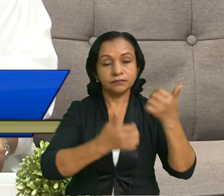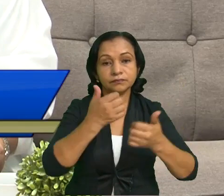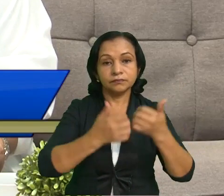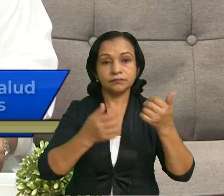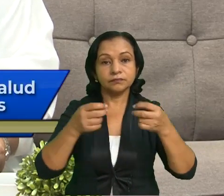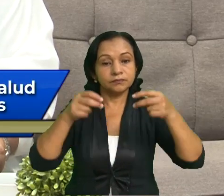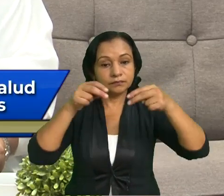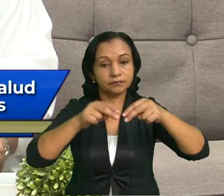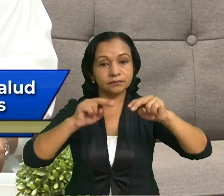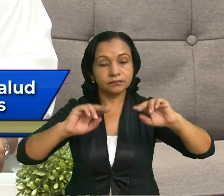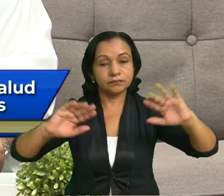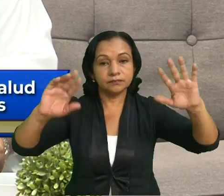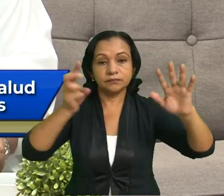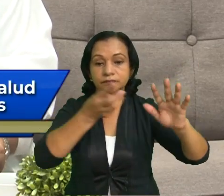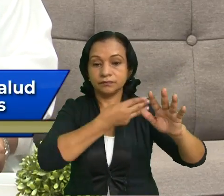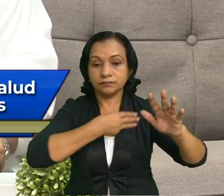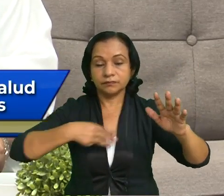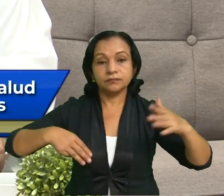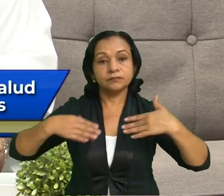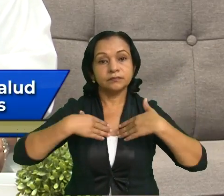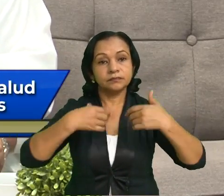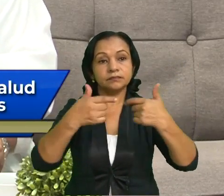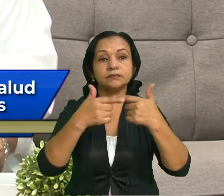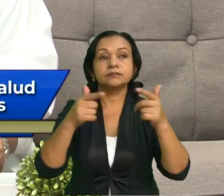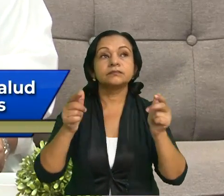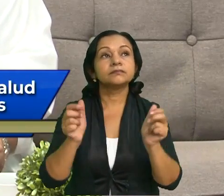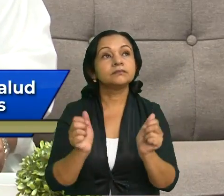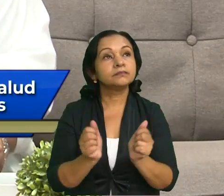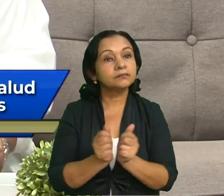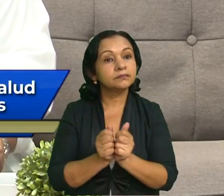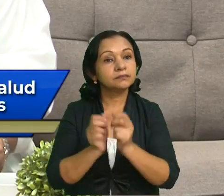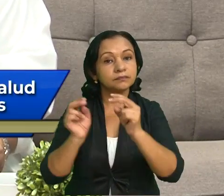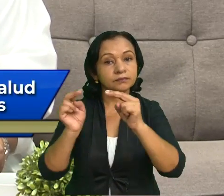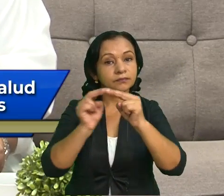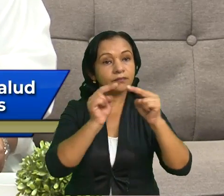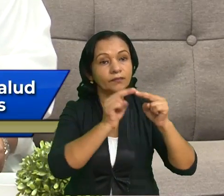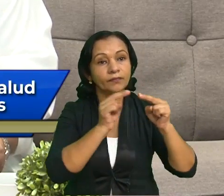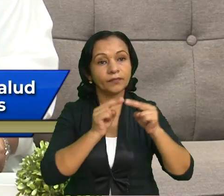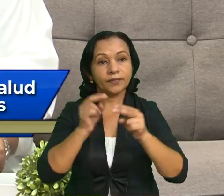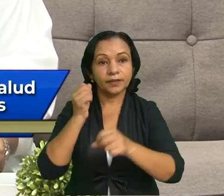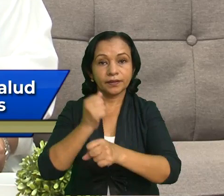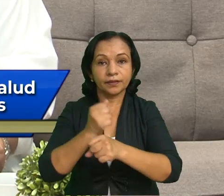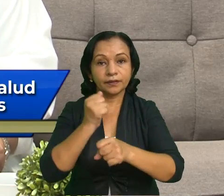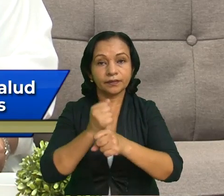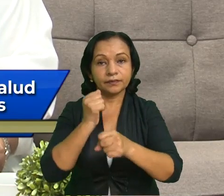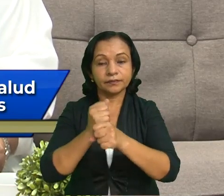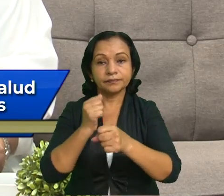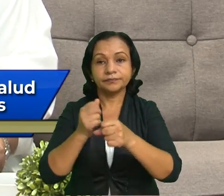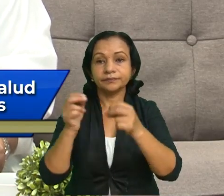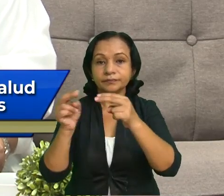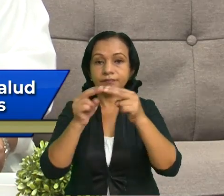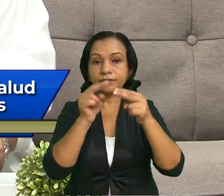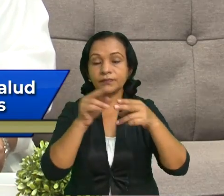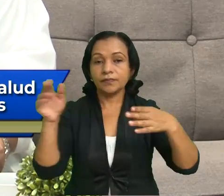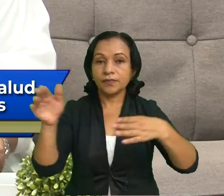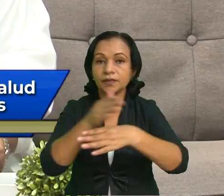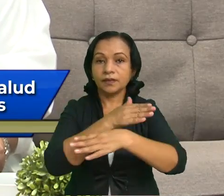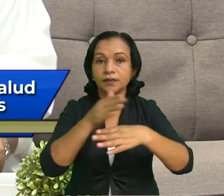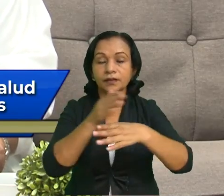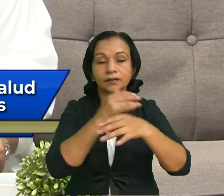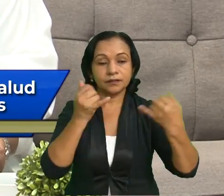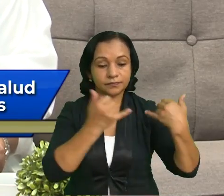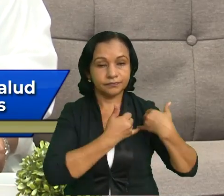nosotros tenemos dentro del ministerio de salud la unidad técnica de enlace en donde trabajamos de una manera coordinada con todas las instituciones